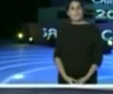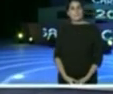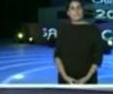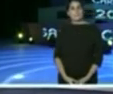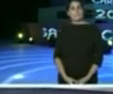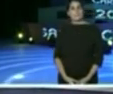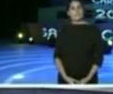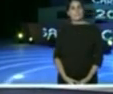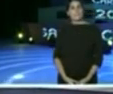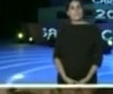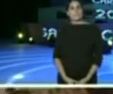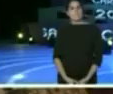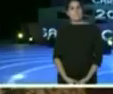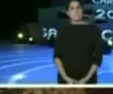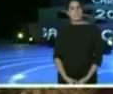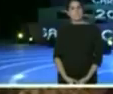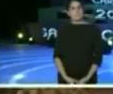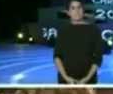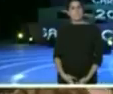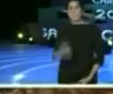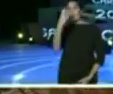premio de interpretación para Los Bambones.